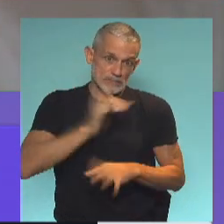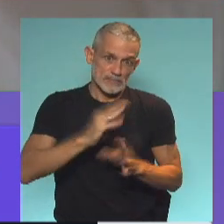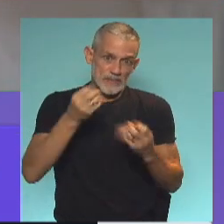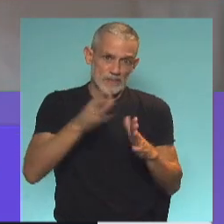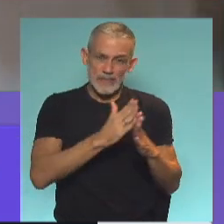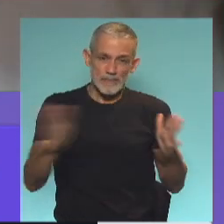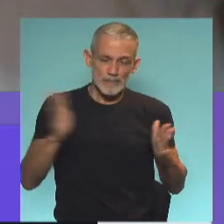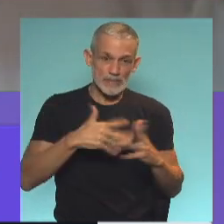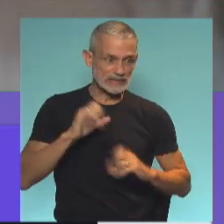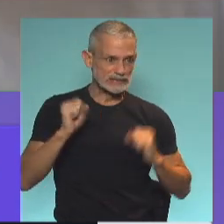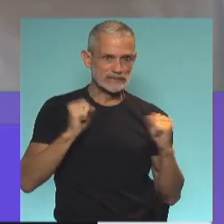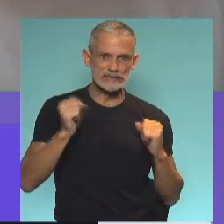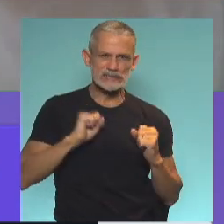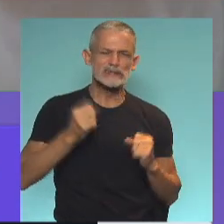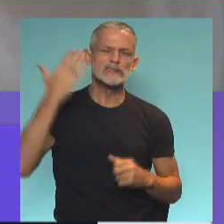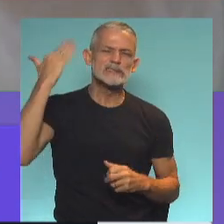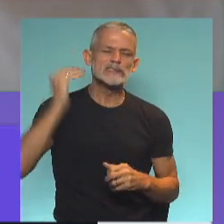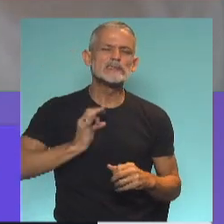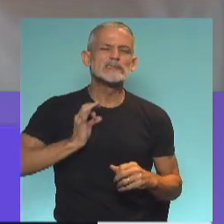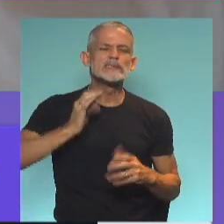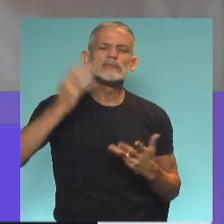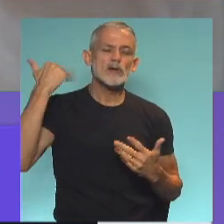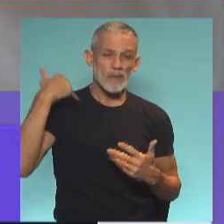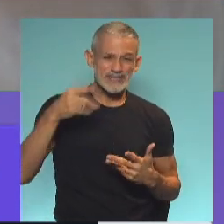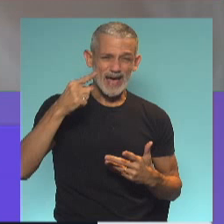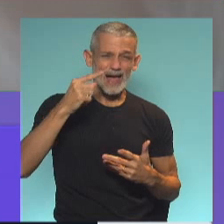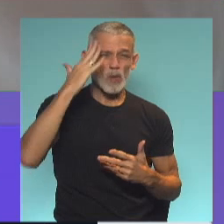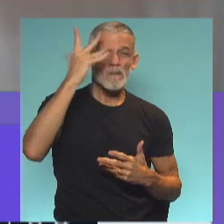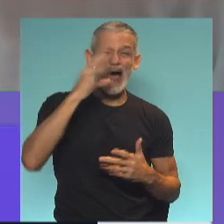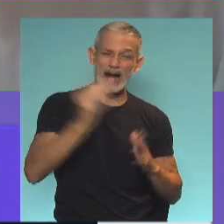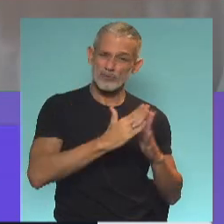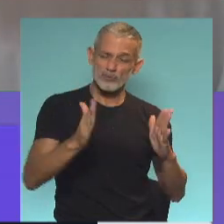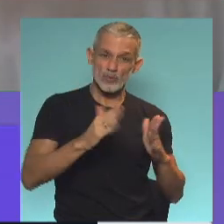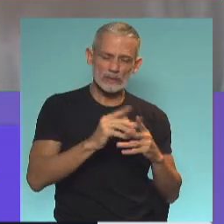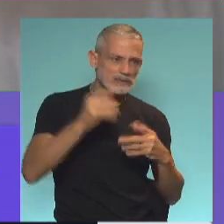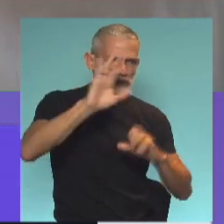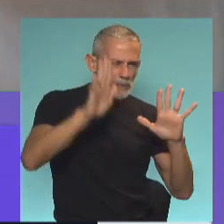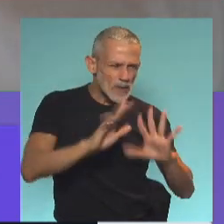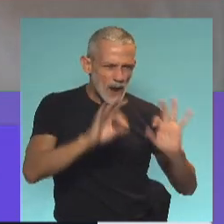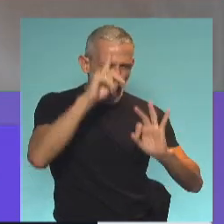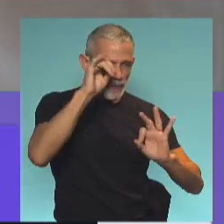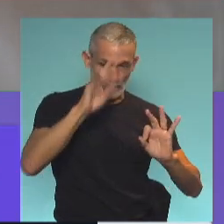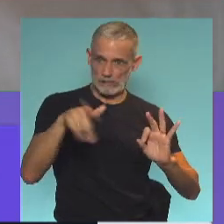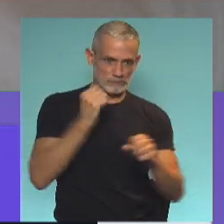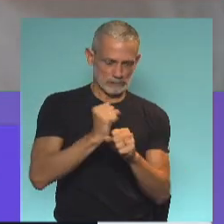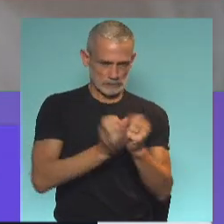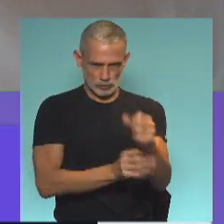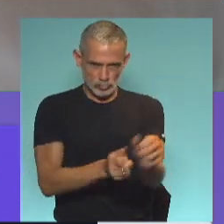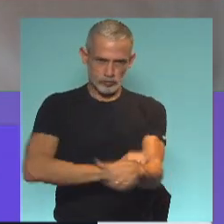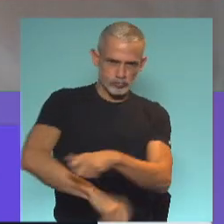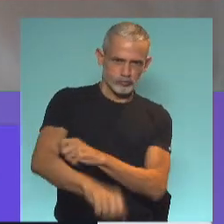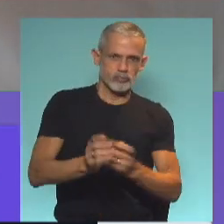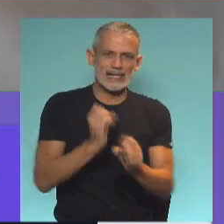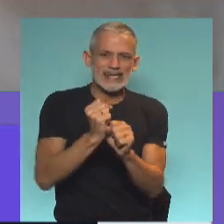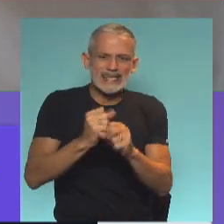a tensar a los equipos de salud allá en el mes de marzo del año pasado. Después vino realmente el trabajo, vino